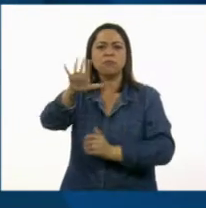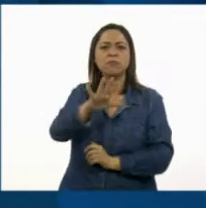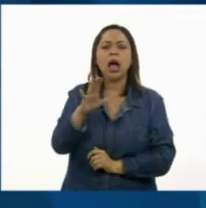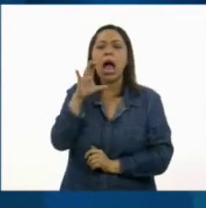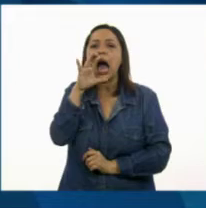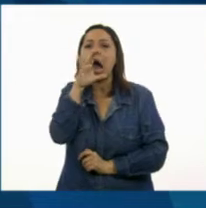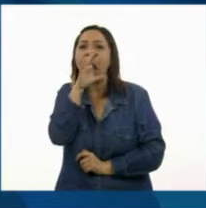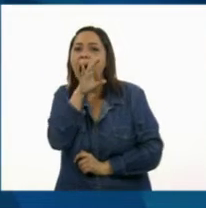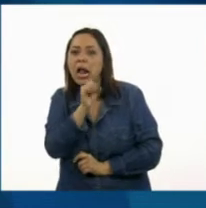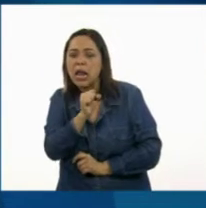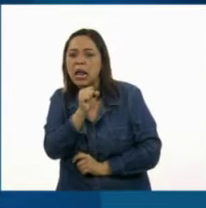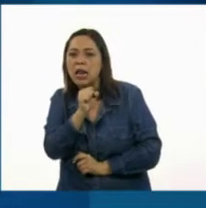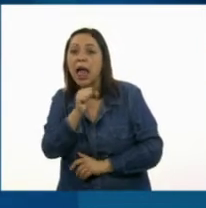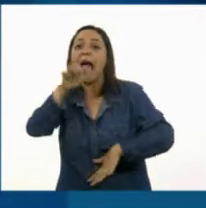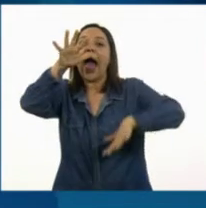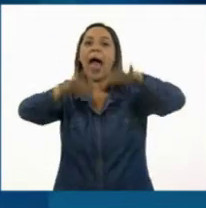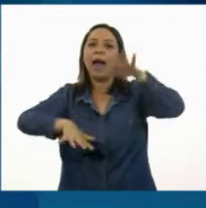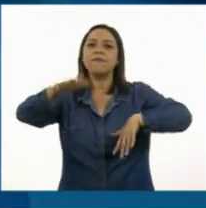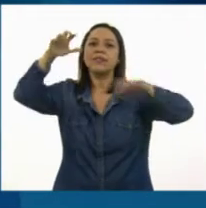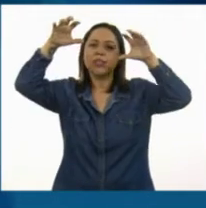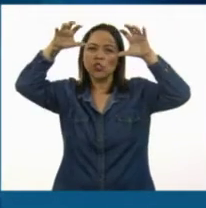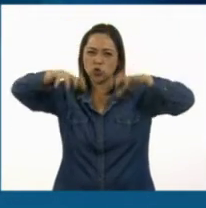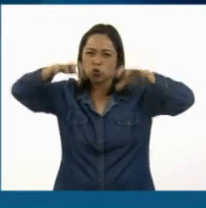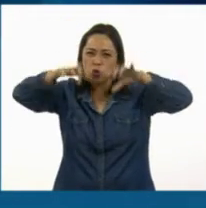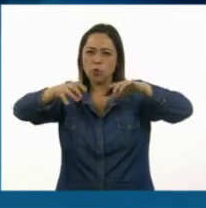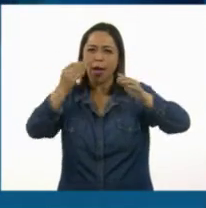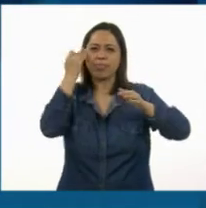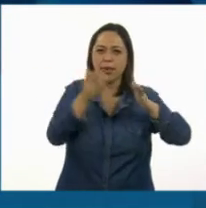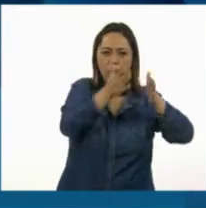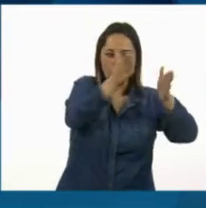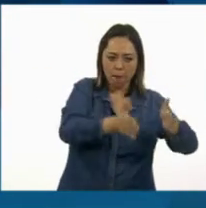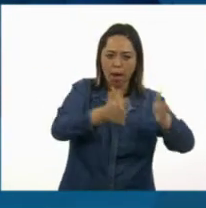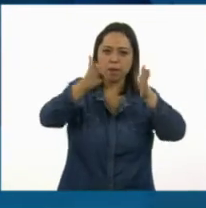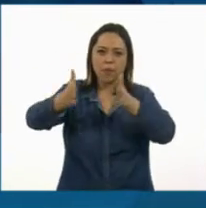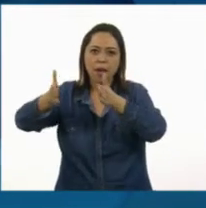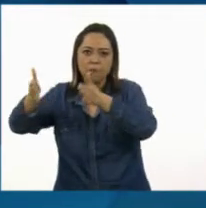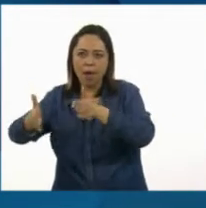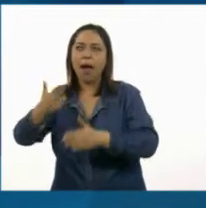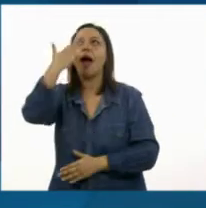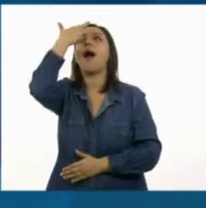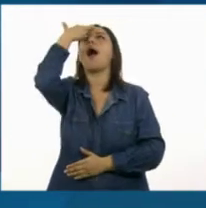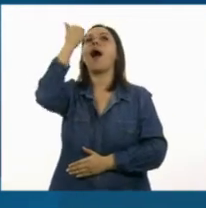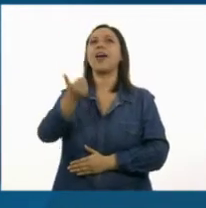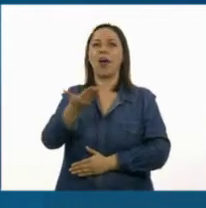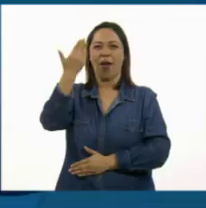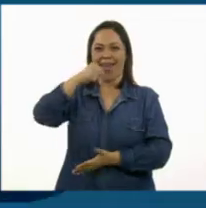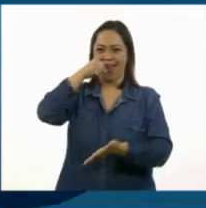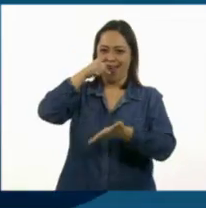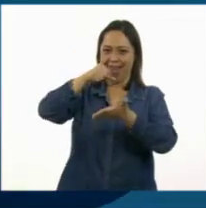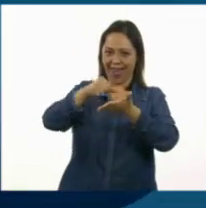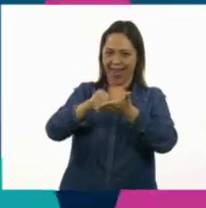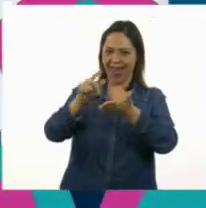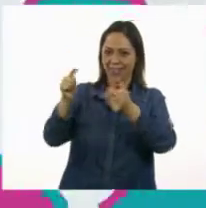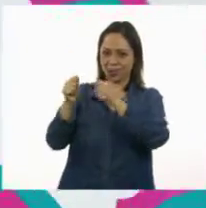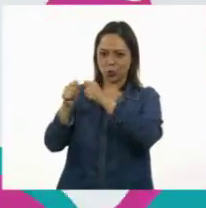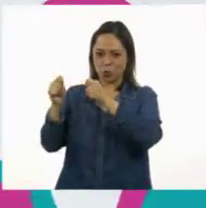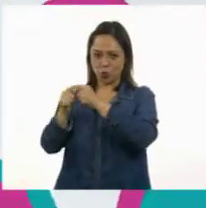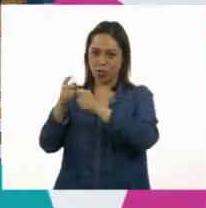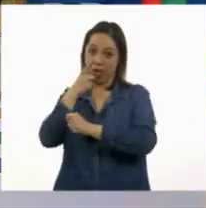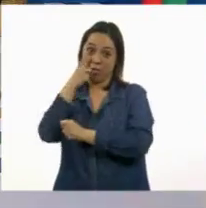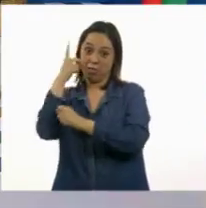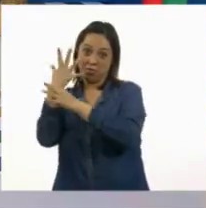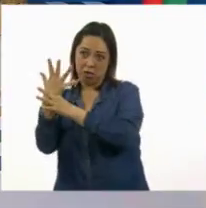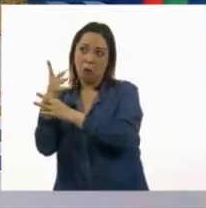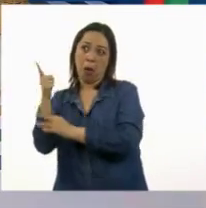con lluvias estacionales. Con razón la tía de Nayeli platicaba en su carta que le gustaba la ciudad